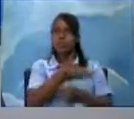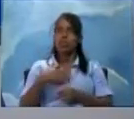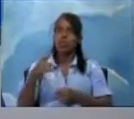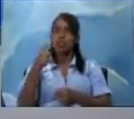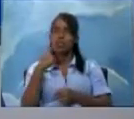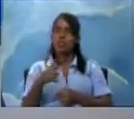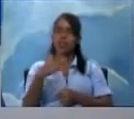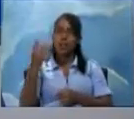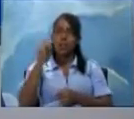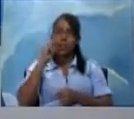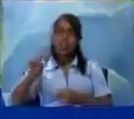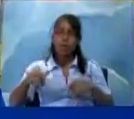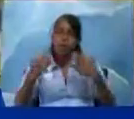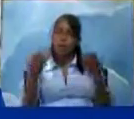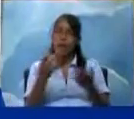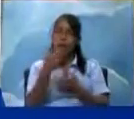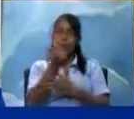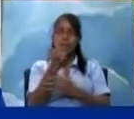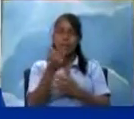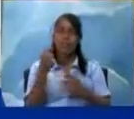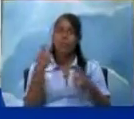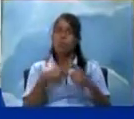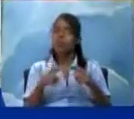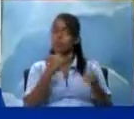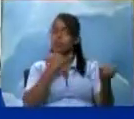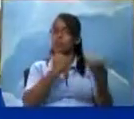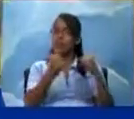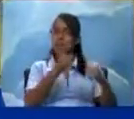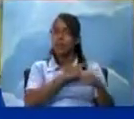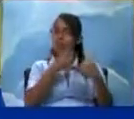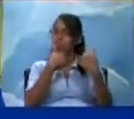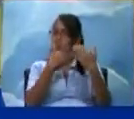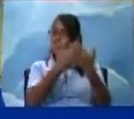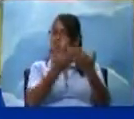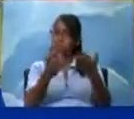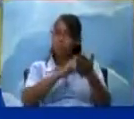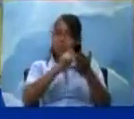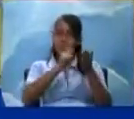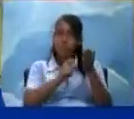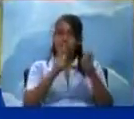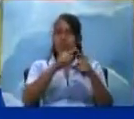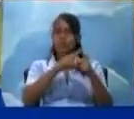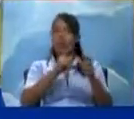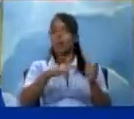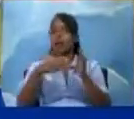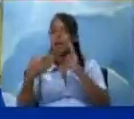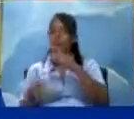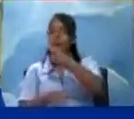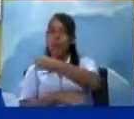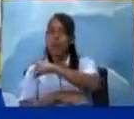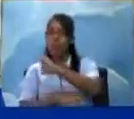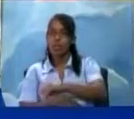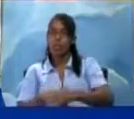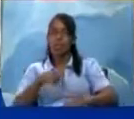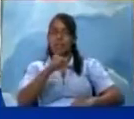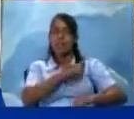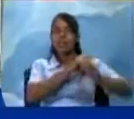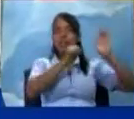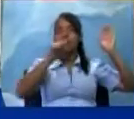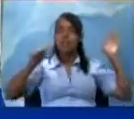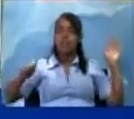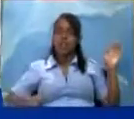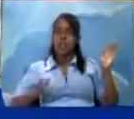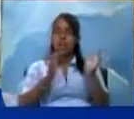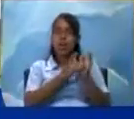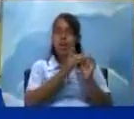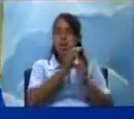decirle que el diablo le da riqueza, pero al final le pasa la factura y usted va a aparecer al lado izquierdo del